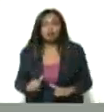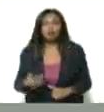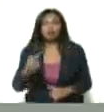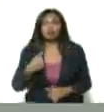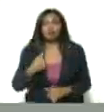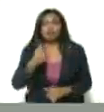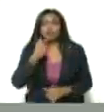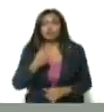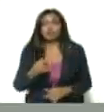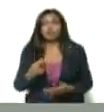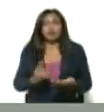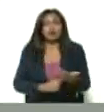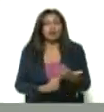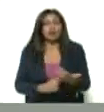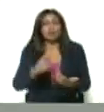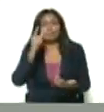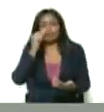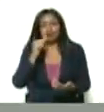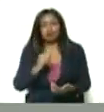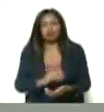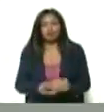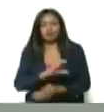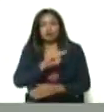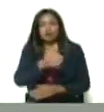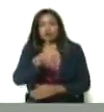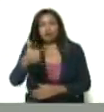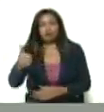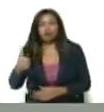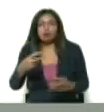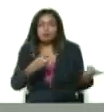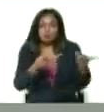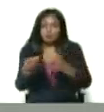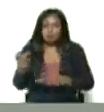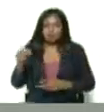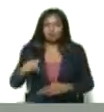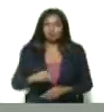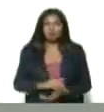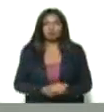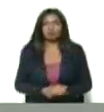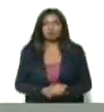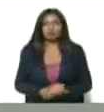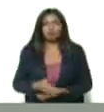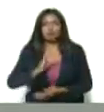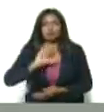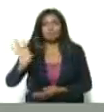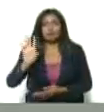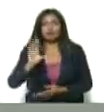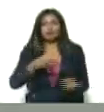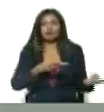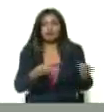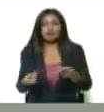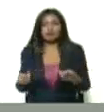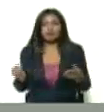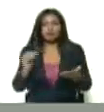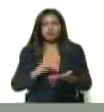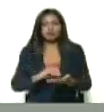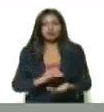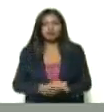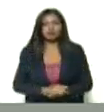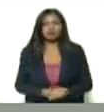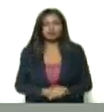digo, hermanos y hermanas, compatriotas, bienvenidos. La patria los recibe con los brazos